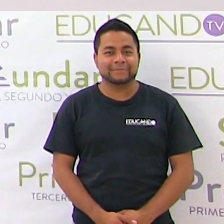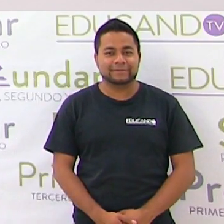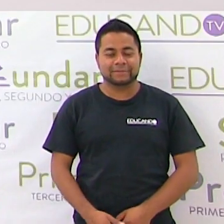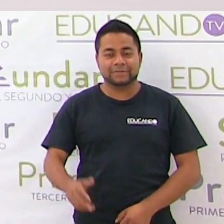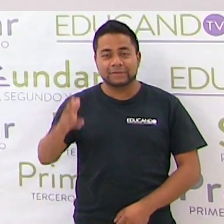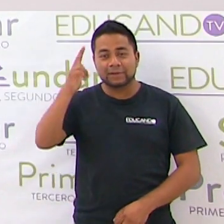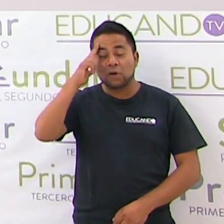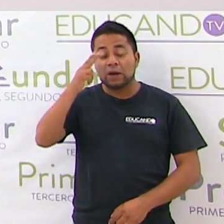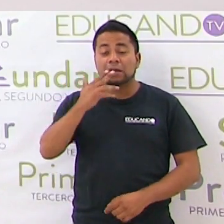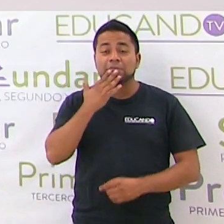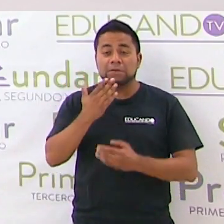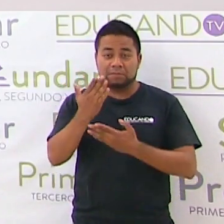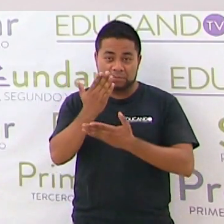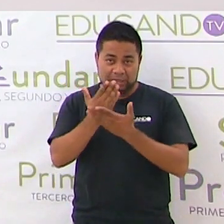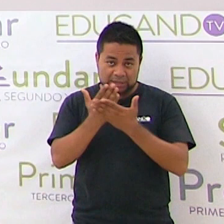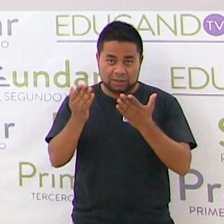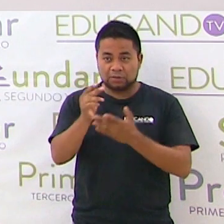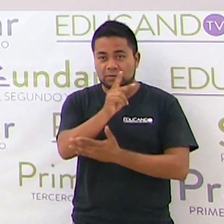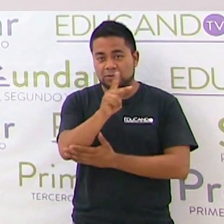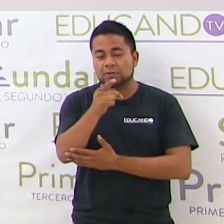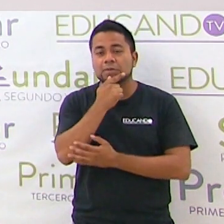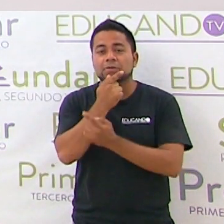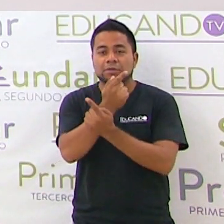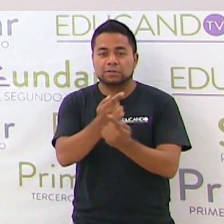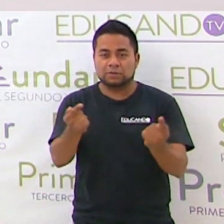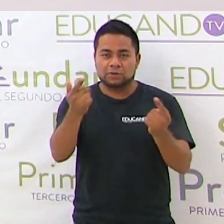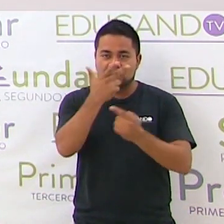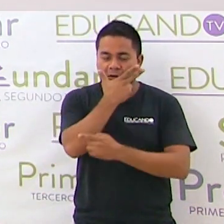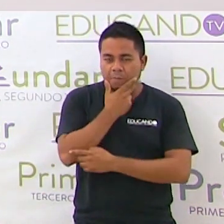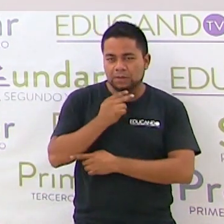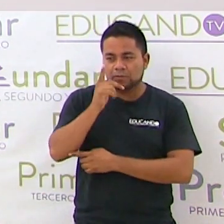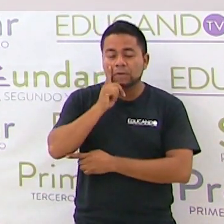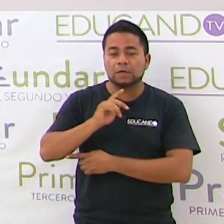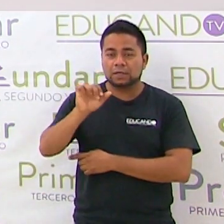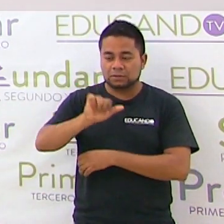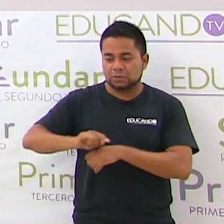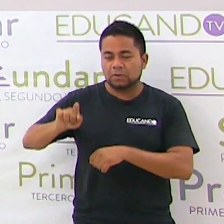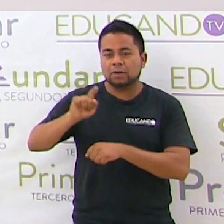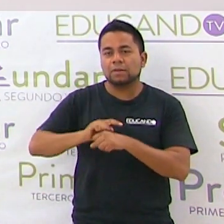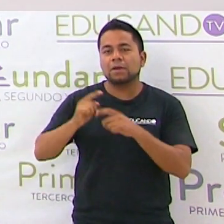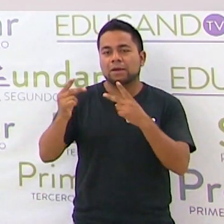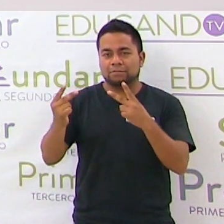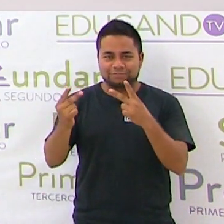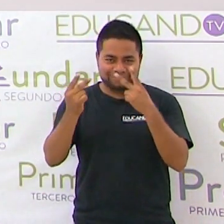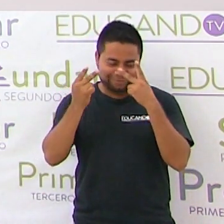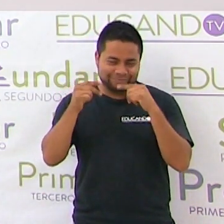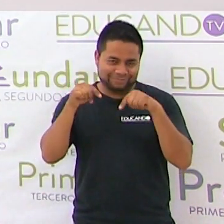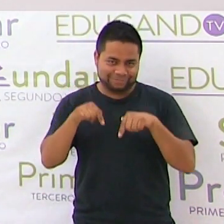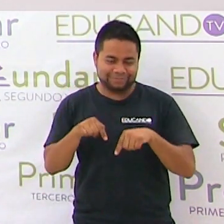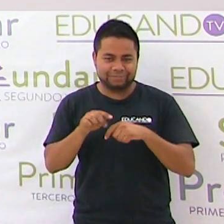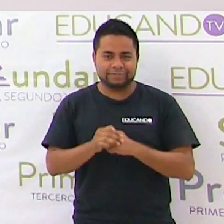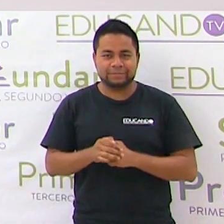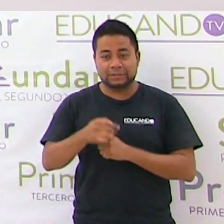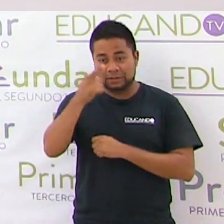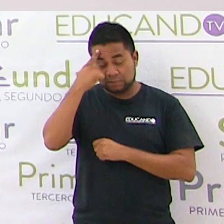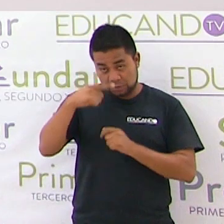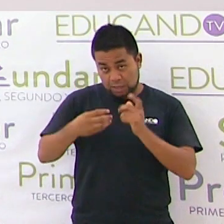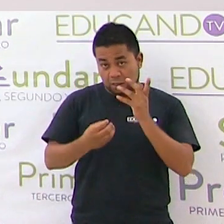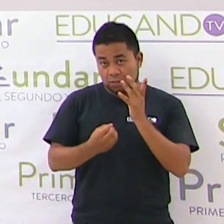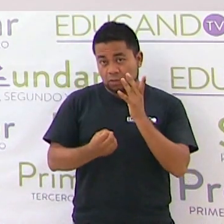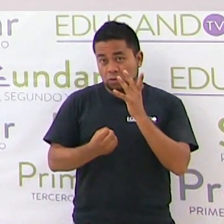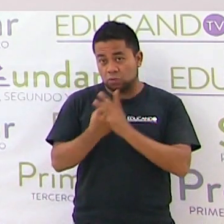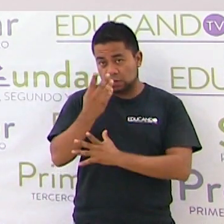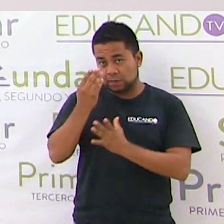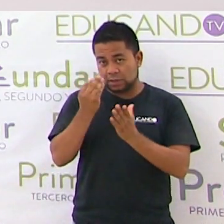¿qué tal? Les doy la bienvenida a todos los niños y las niñas que el día de hoy nos están viendo a esta nueva